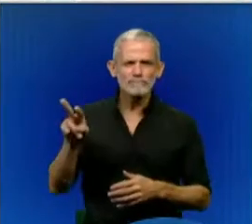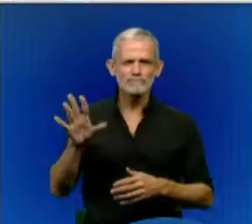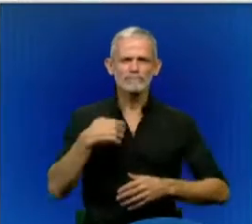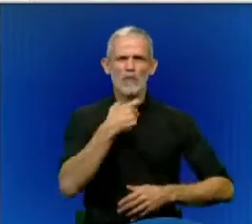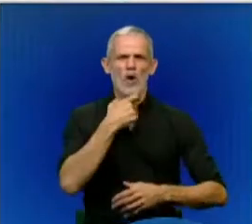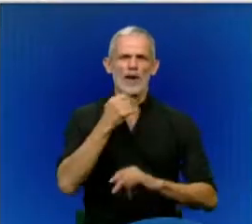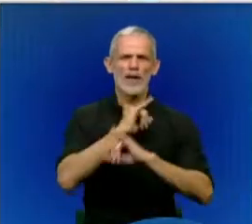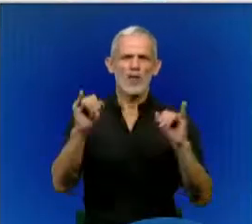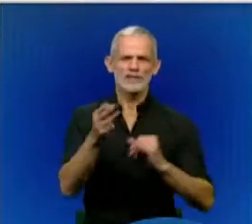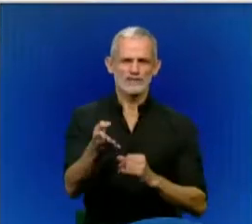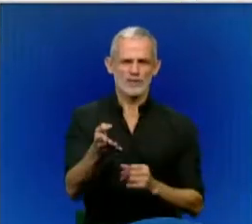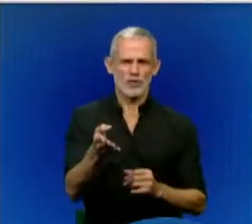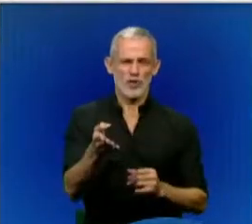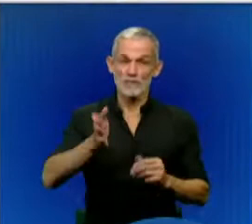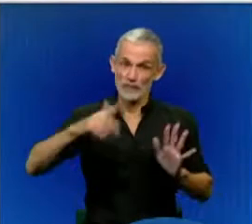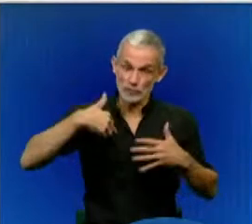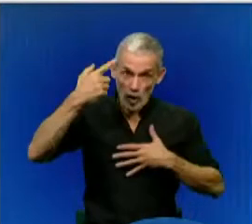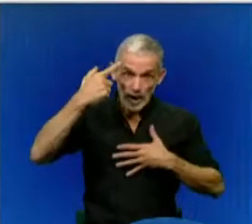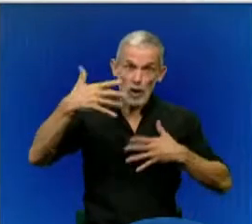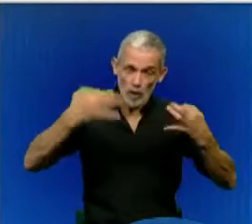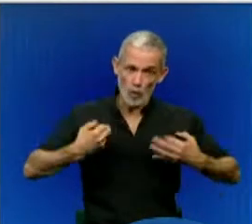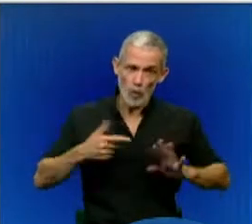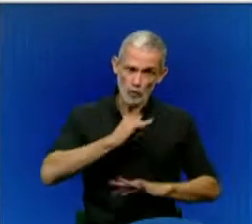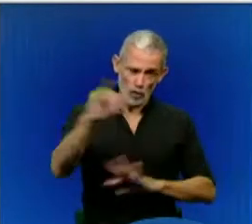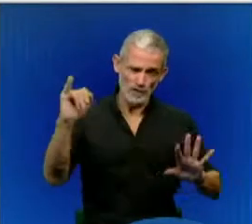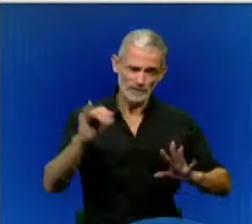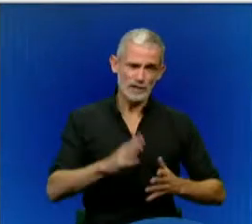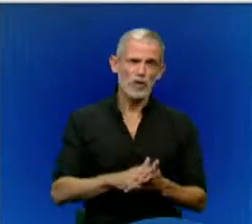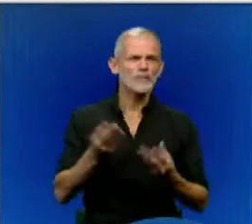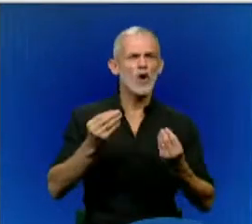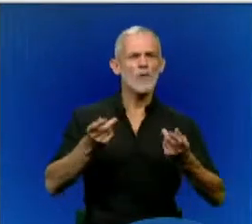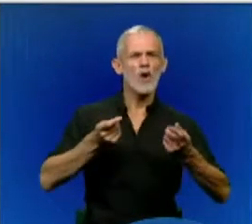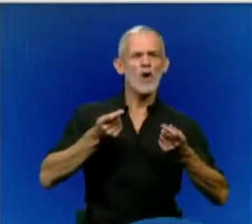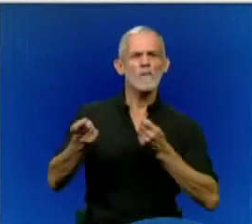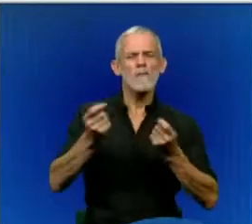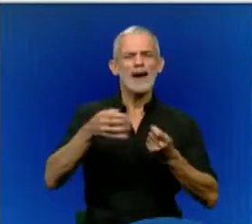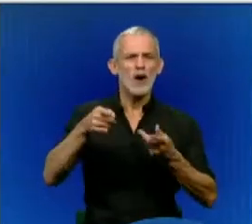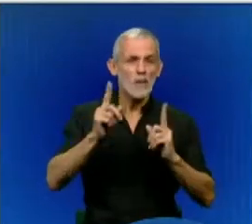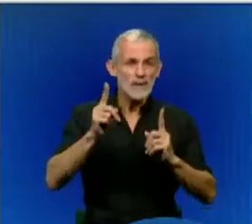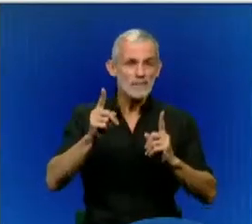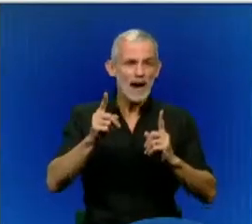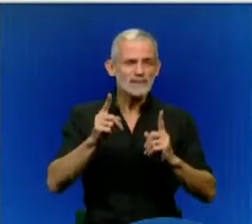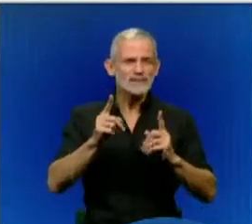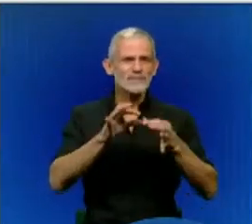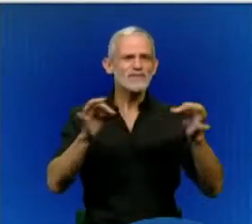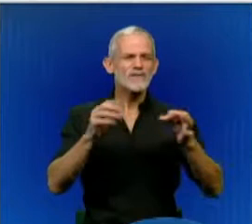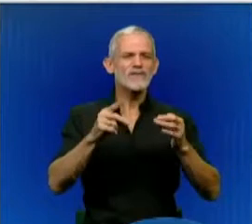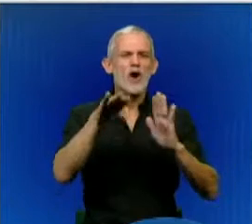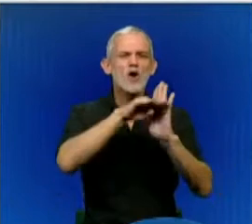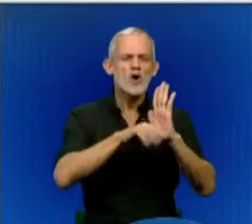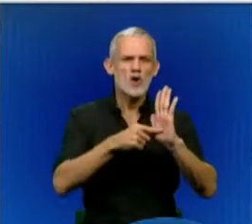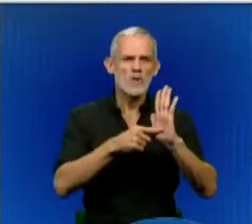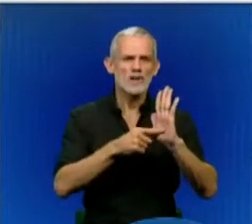decirlo porque me parece justo, cómo se han manejado estas mismas definiciones de la normativa